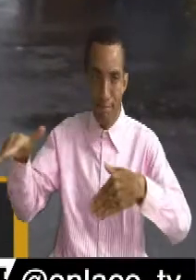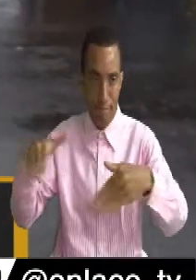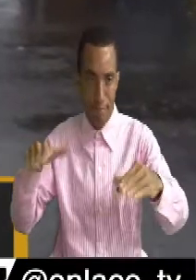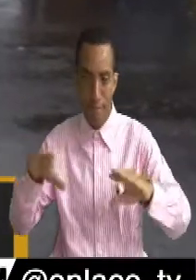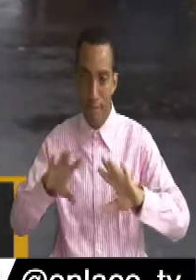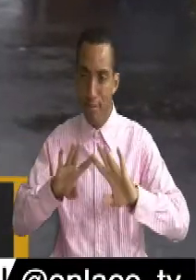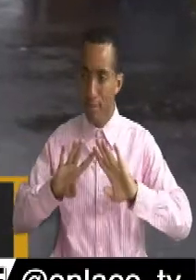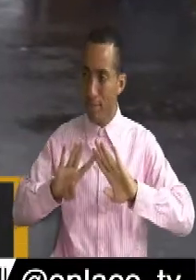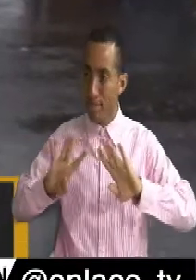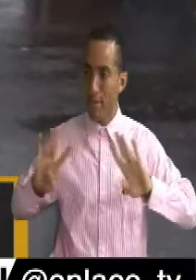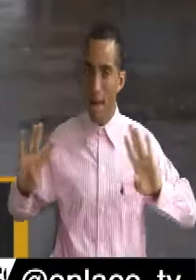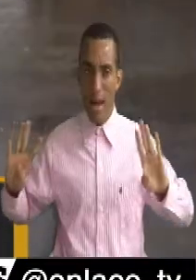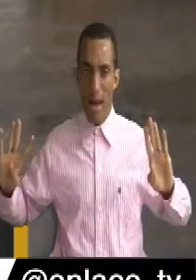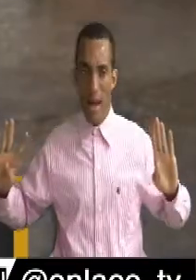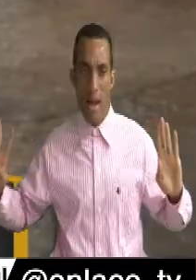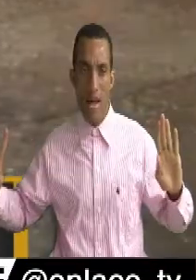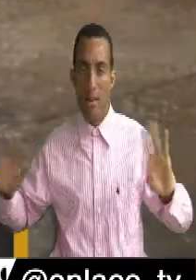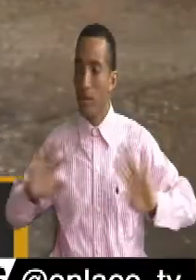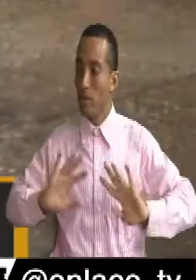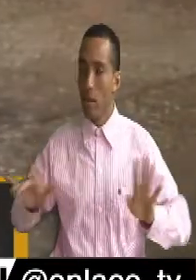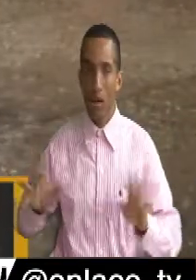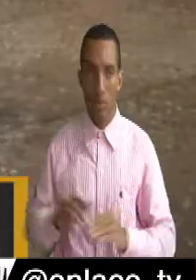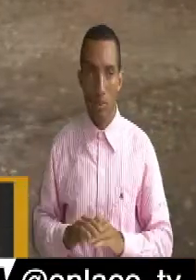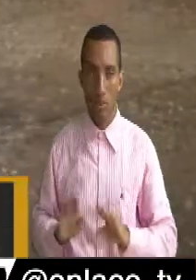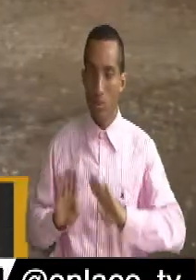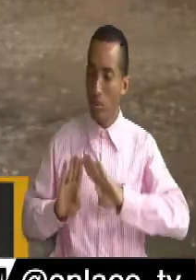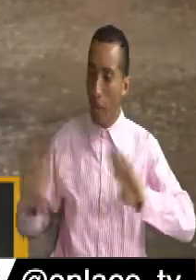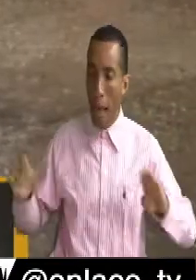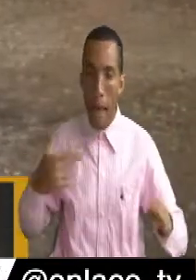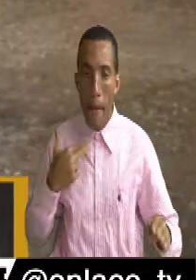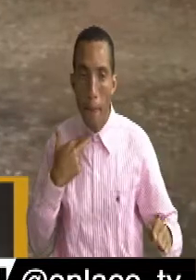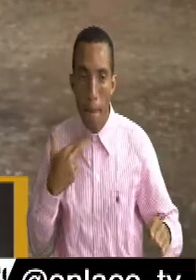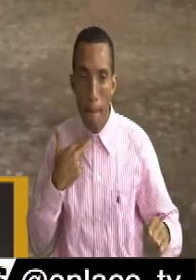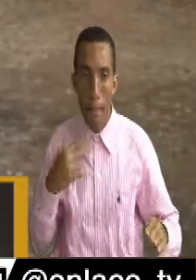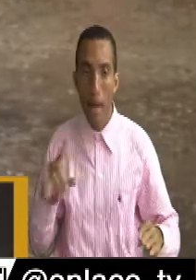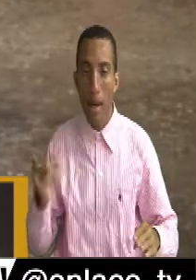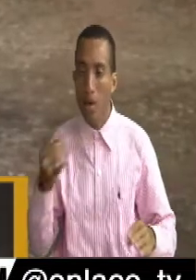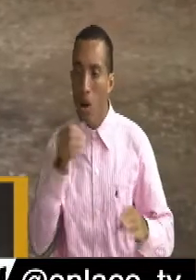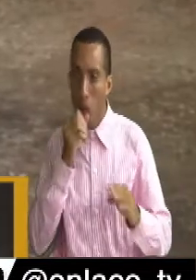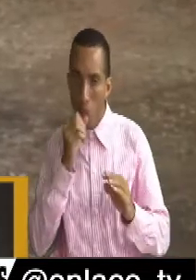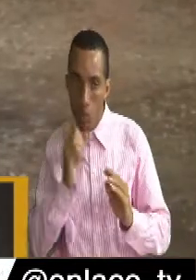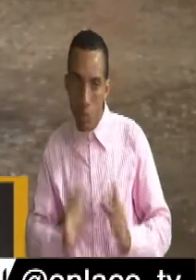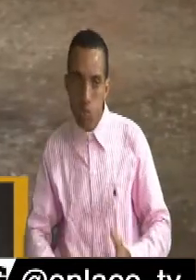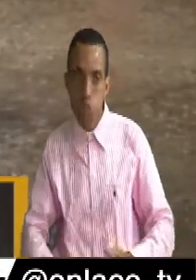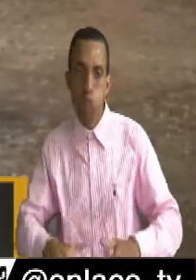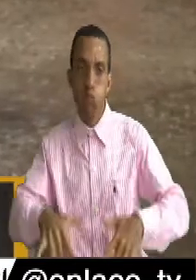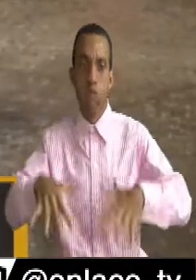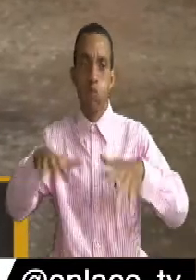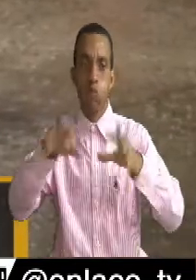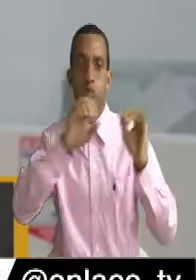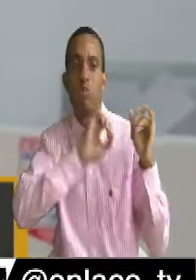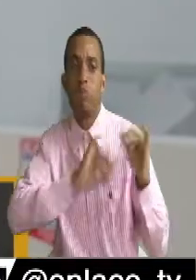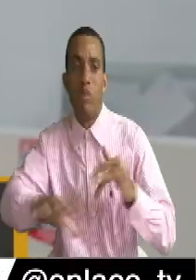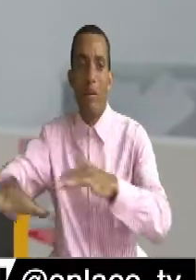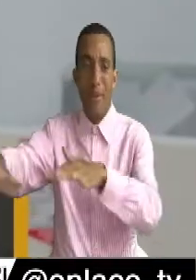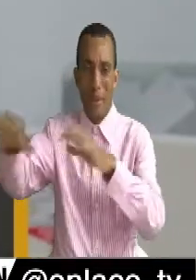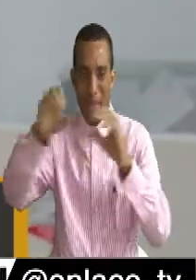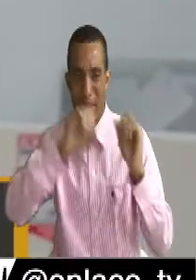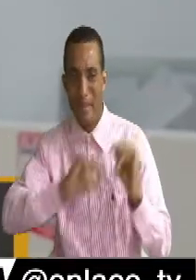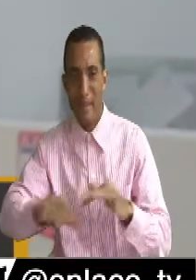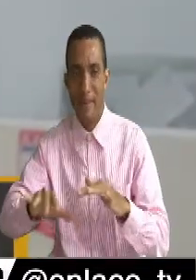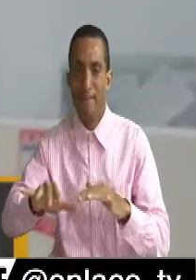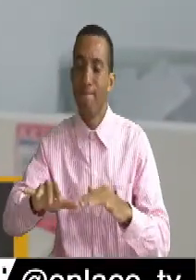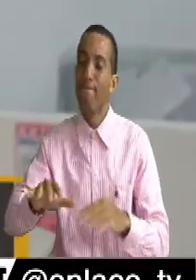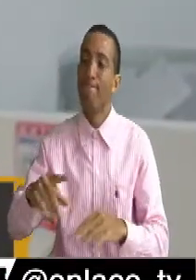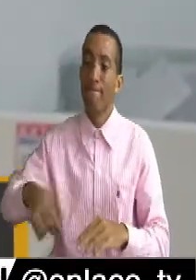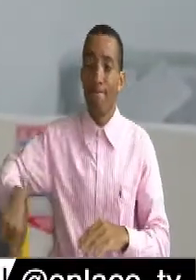para evitar cualquier situación que se llegue a presentar por el desbordamiento del río Magdalena. Pedirle a la comunidad, por favor,